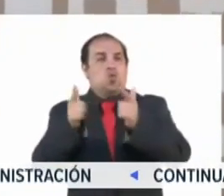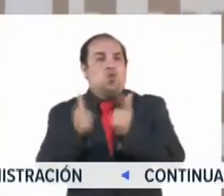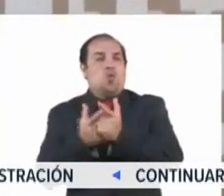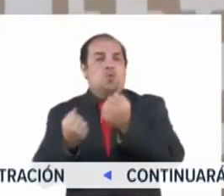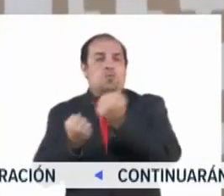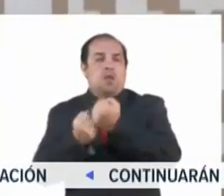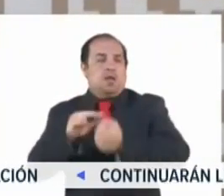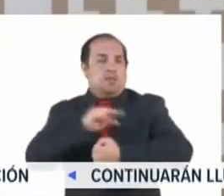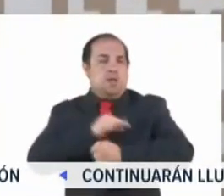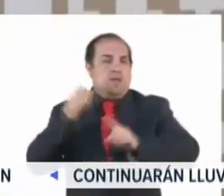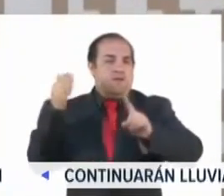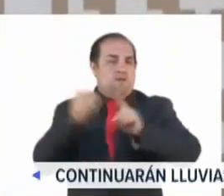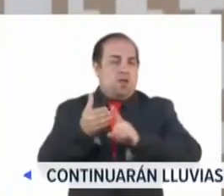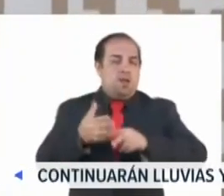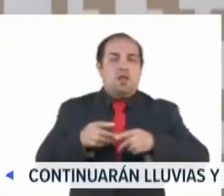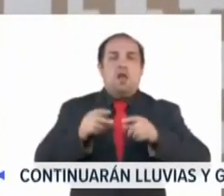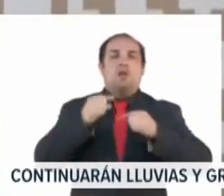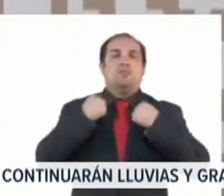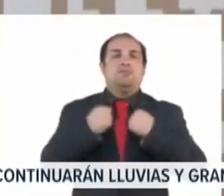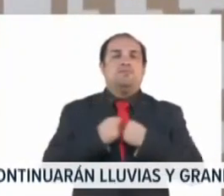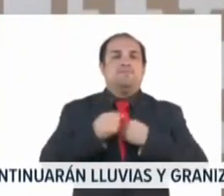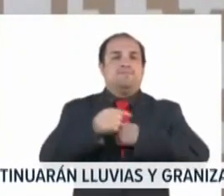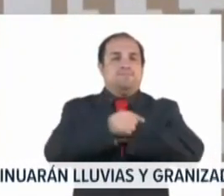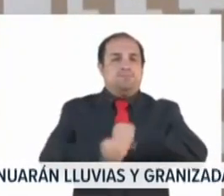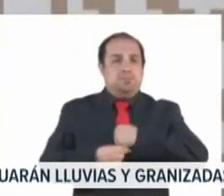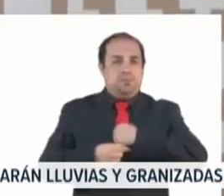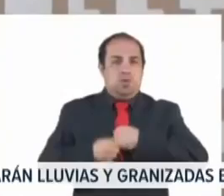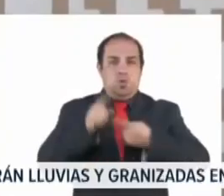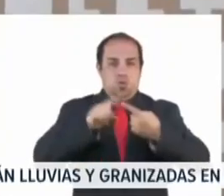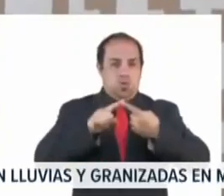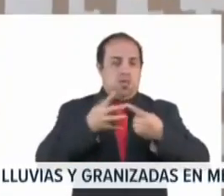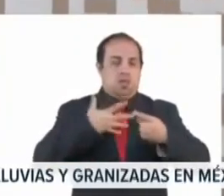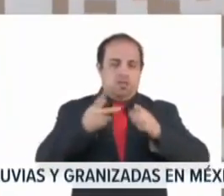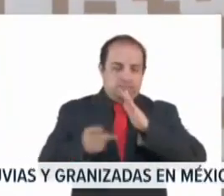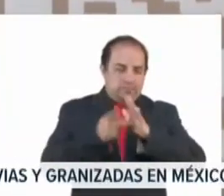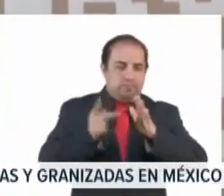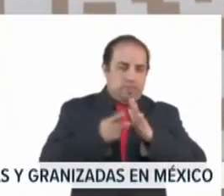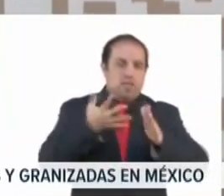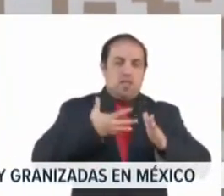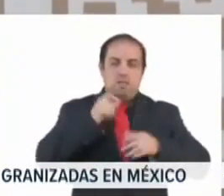en joyerías, número uno, porque sería repetitivo y tendríamos casos de las mismas bandas.